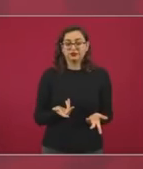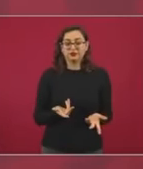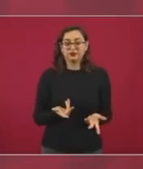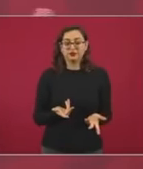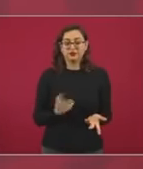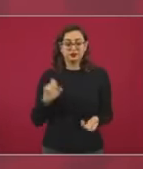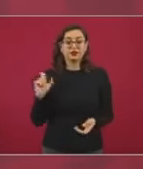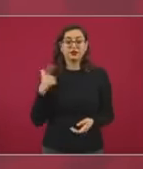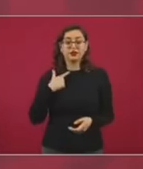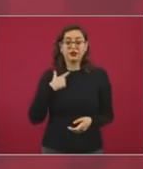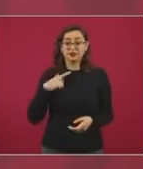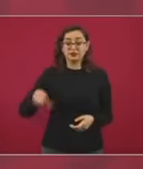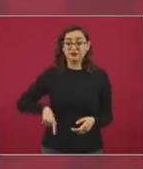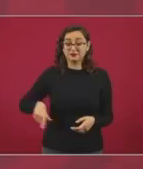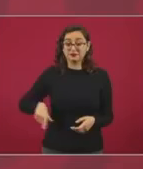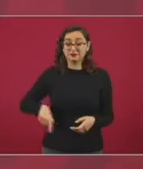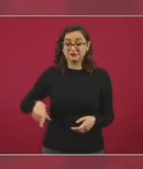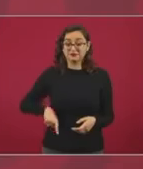para